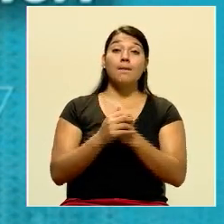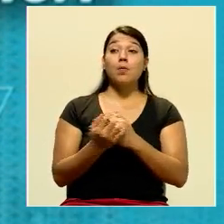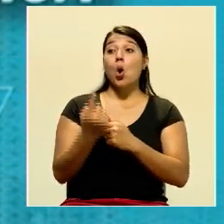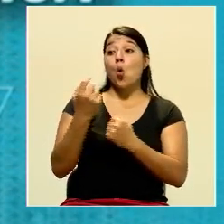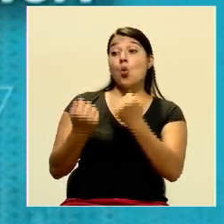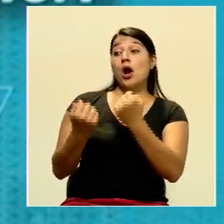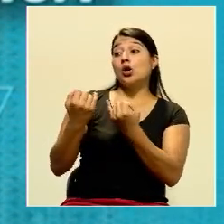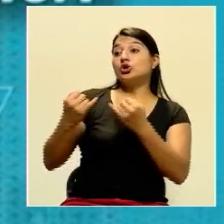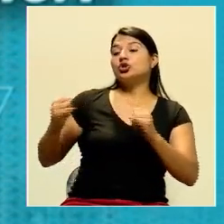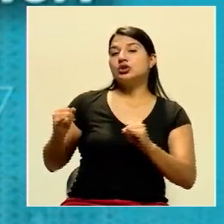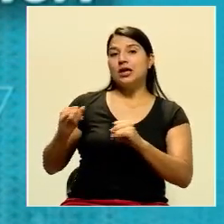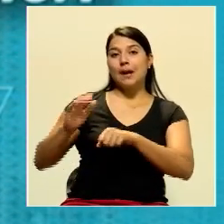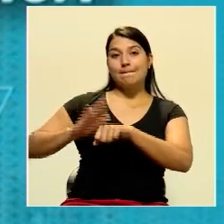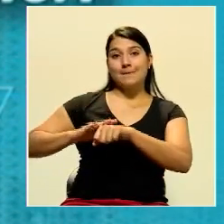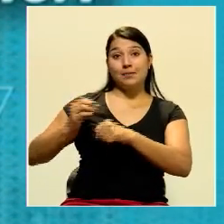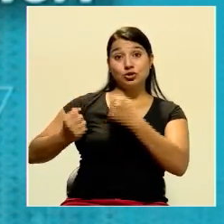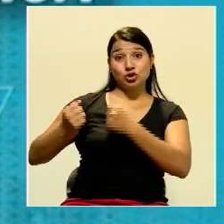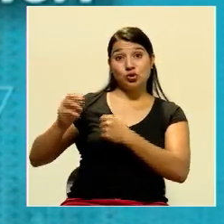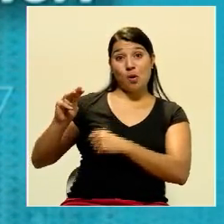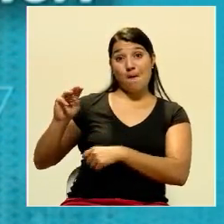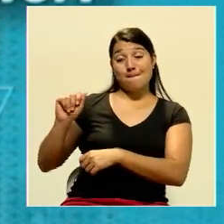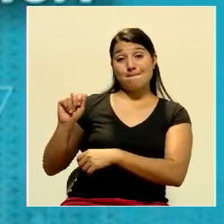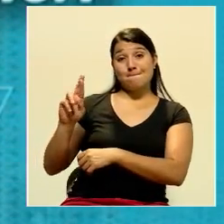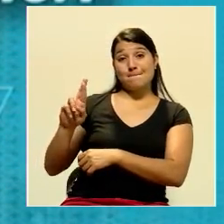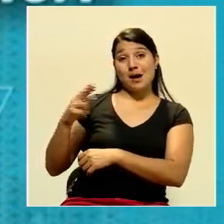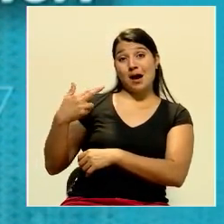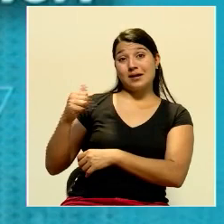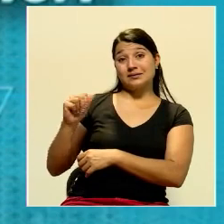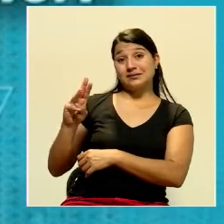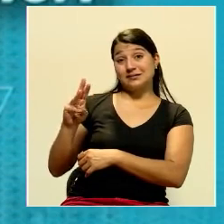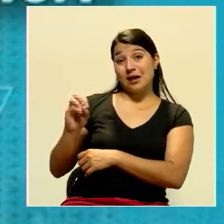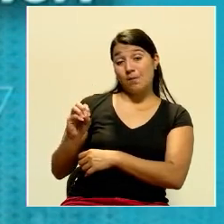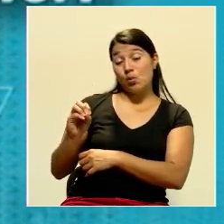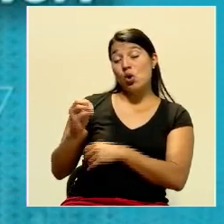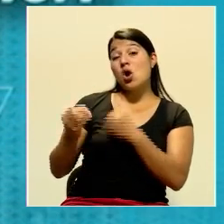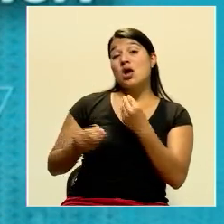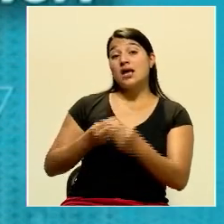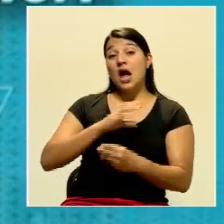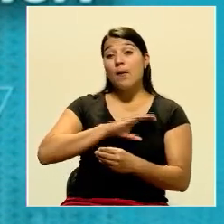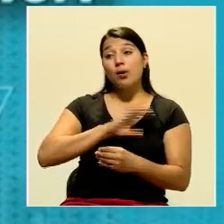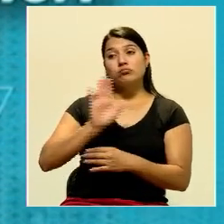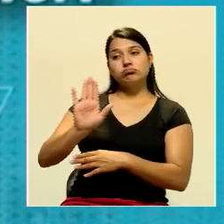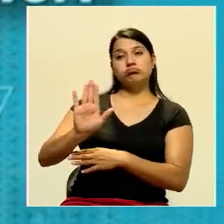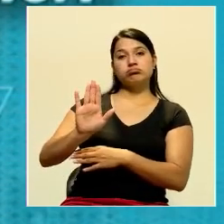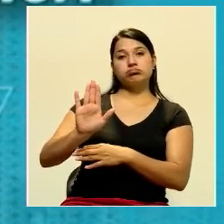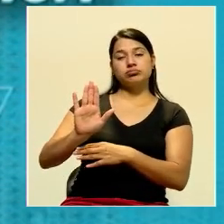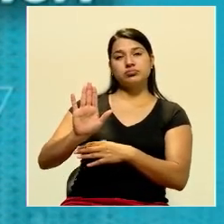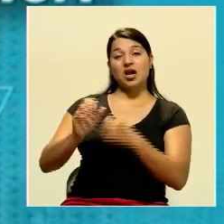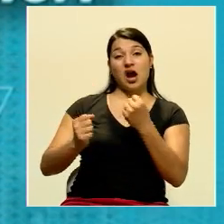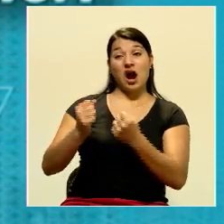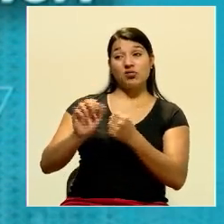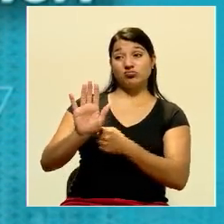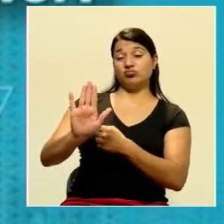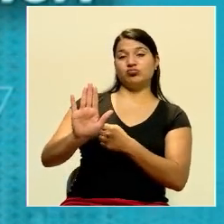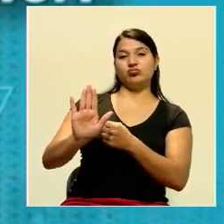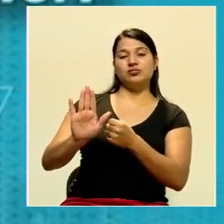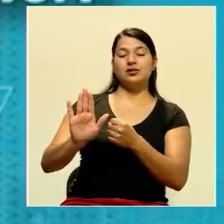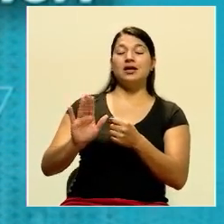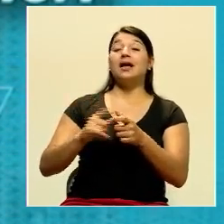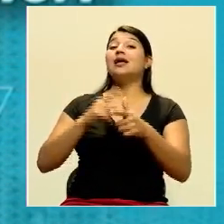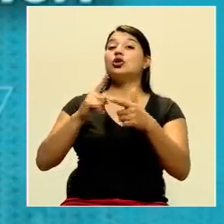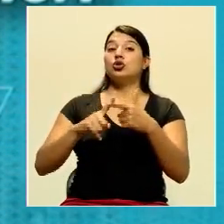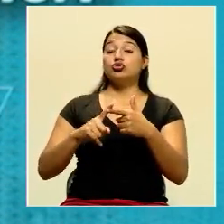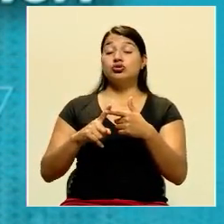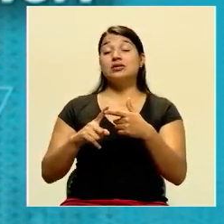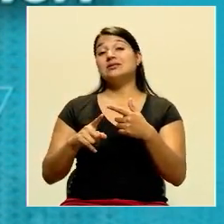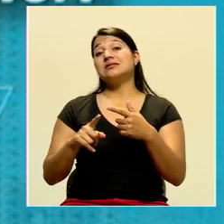sin marchamo u otra conducta similar, el vehículo es detenido, por ejemplo. Entonces, no estamos hablando solamente de devolución de